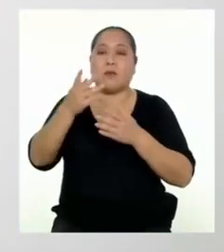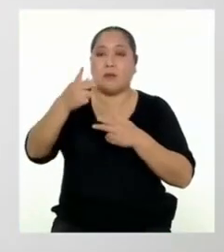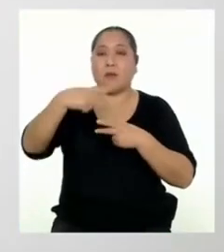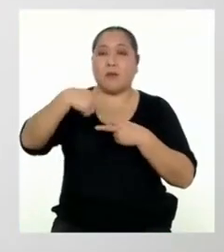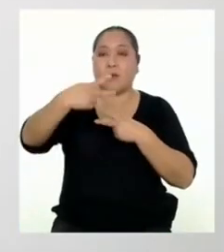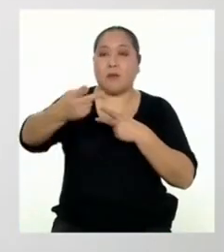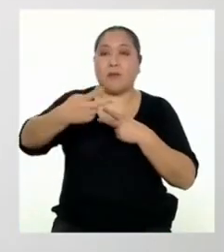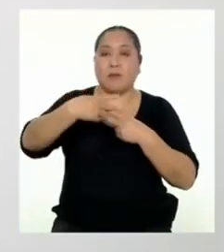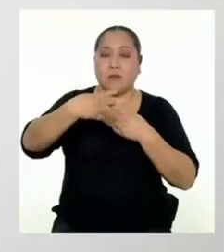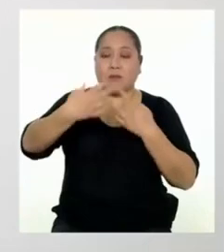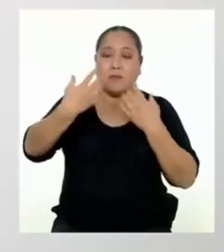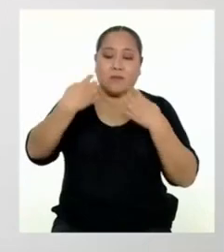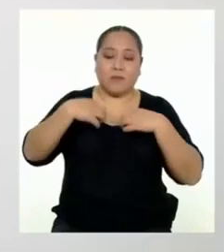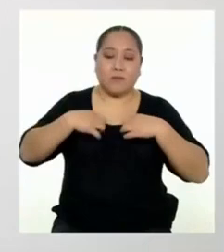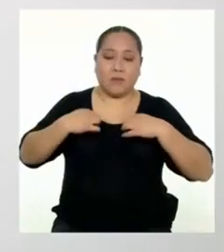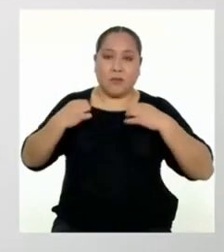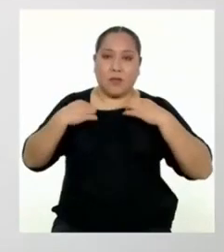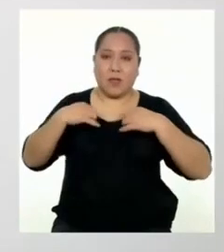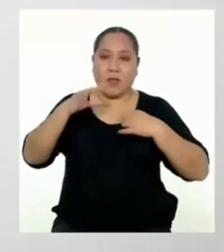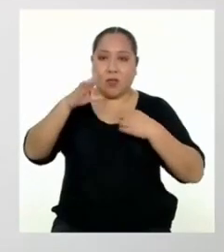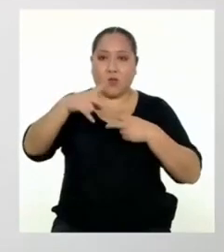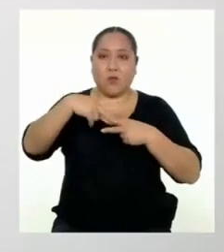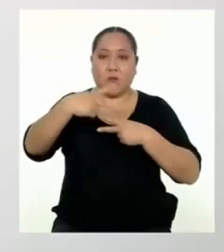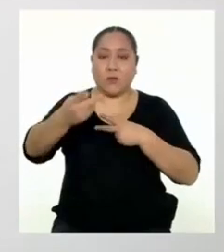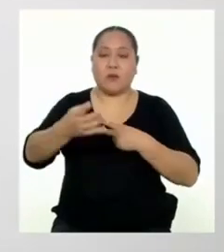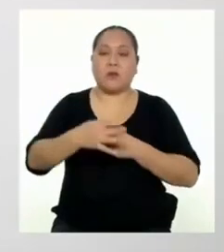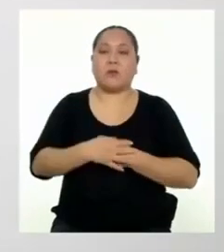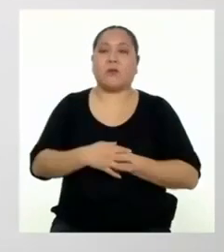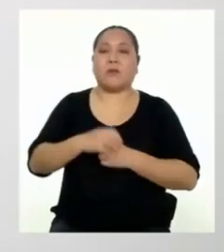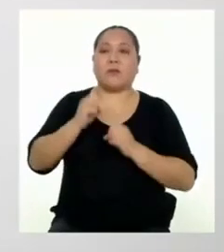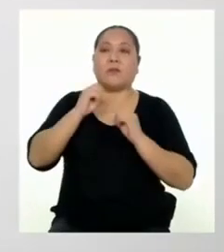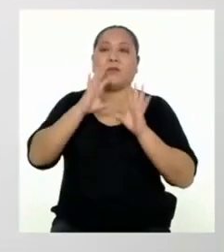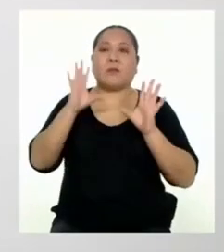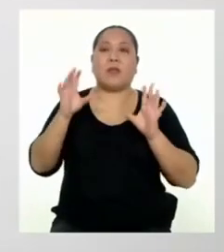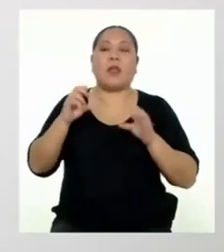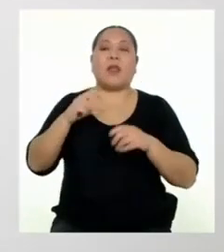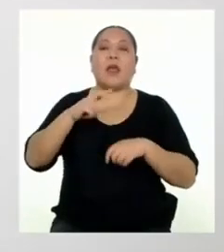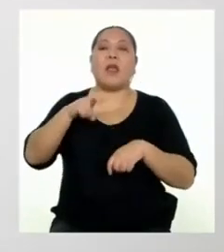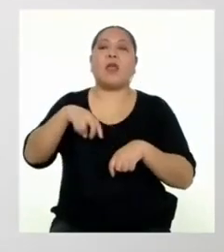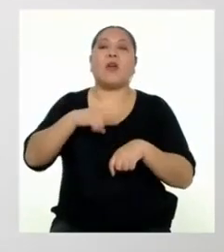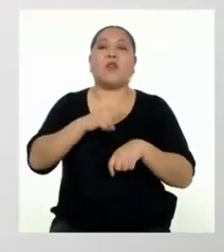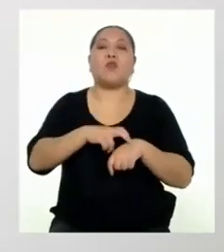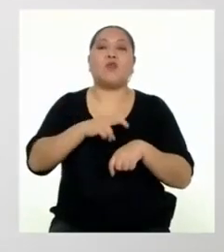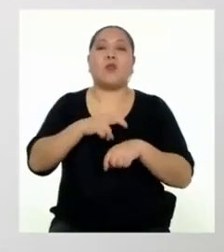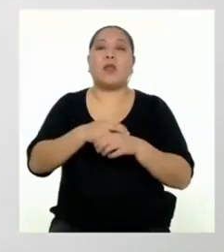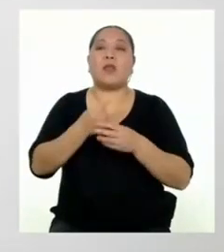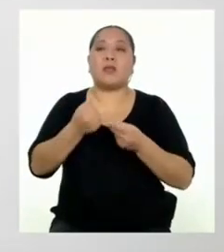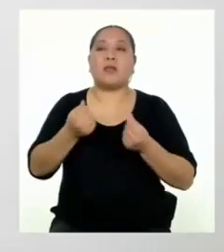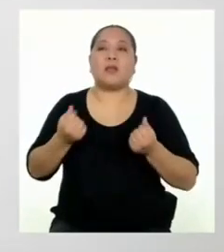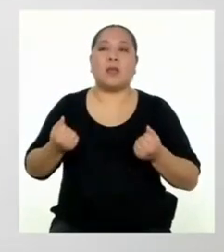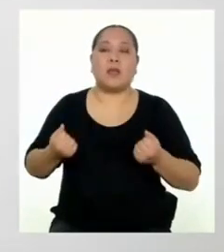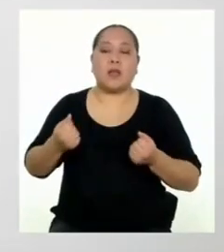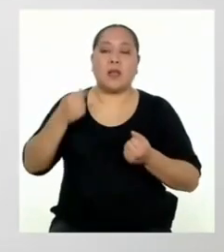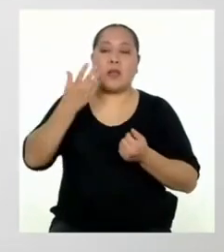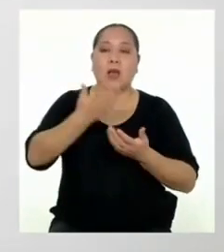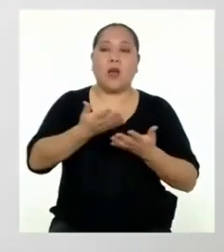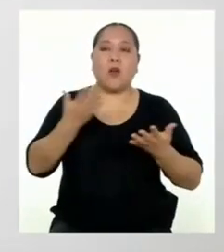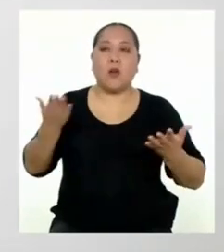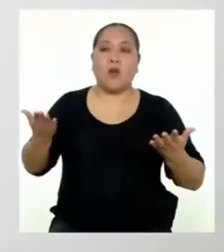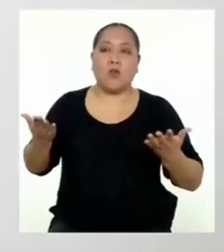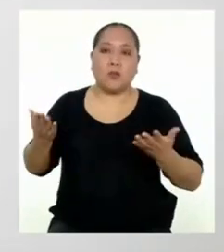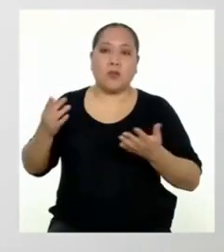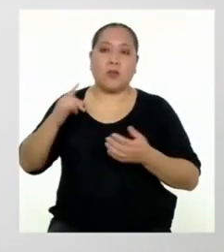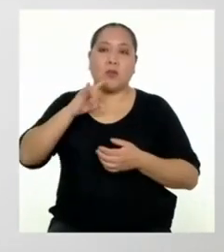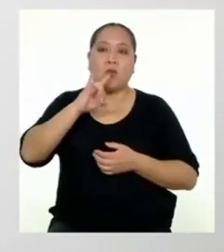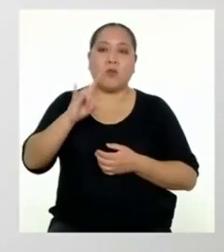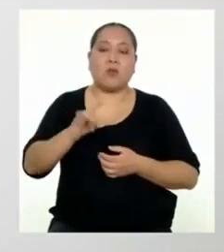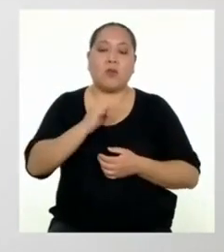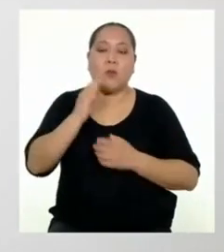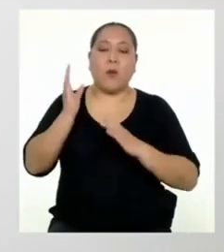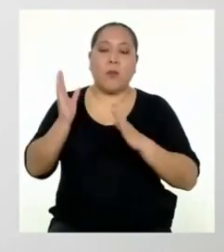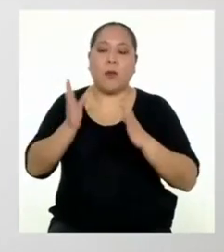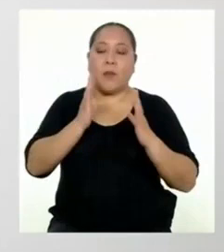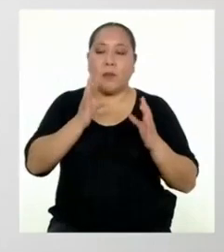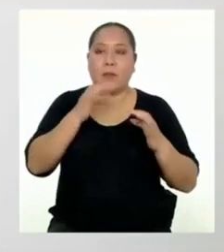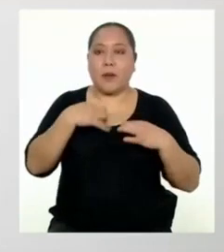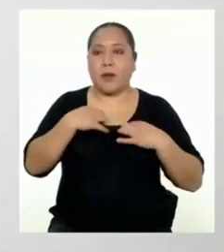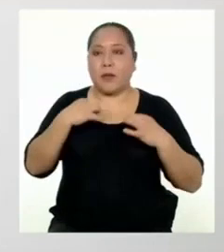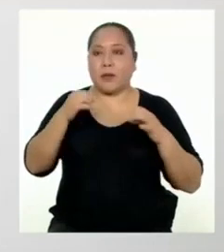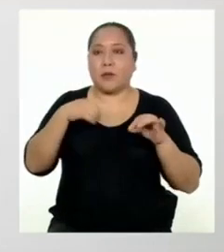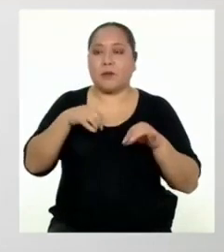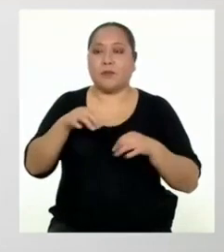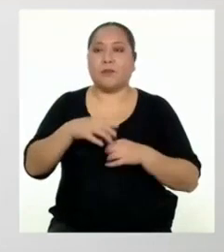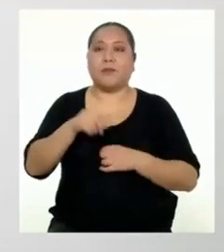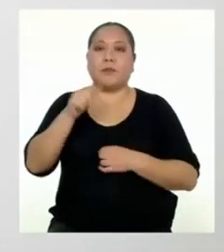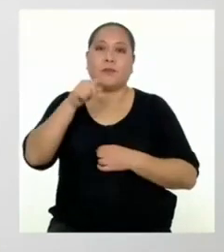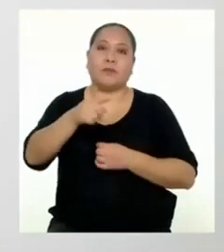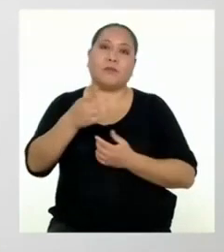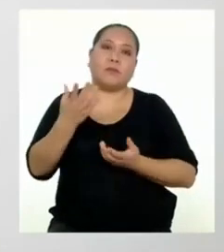de tu vecina para que quede más claro. La naturaleza o tierra hace referencia a todos los recursos naturales que usamos para nuestra producción.